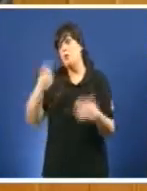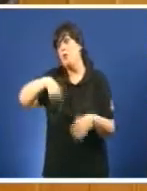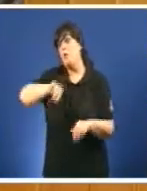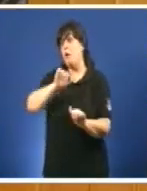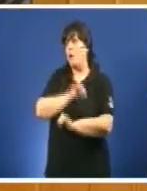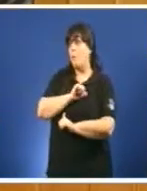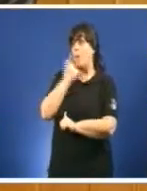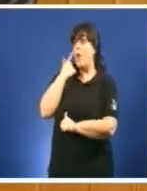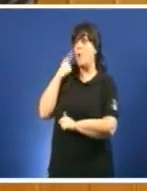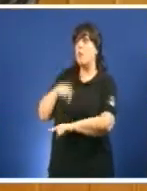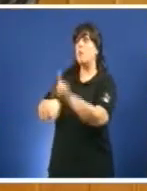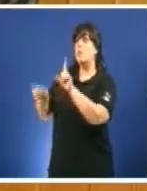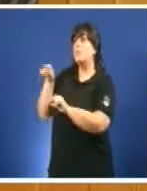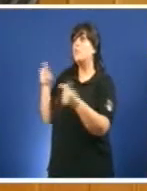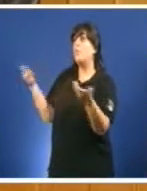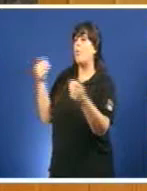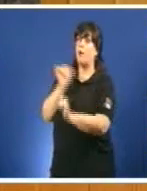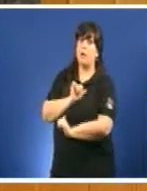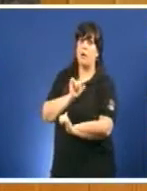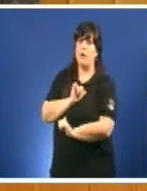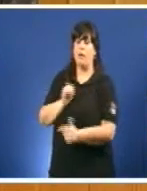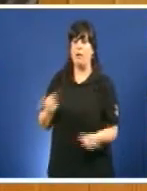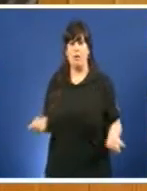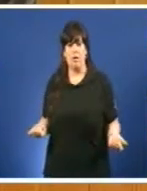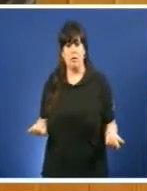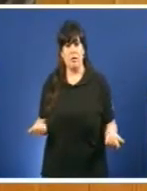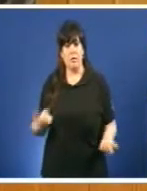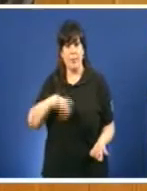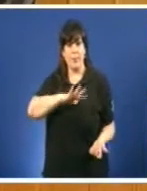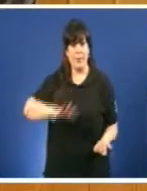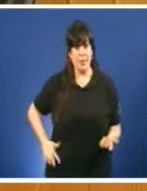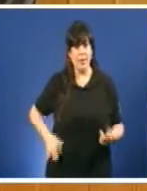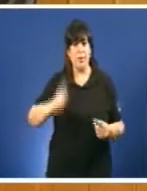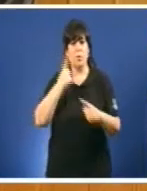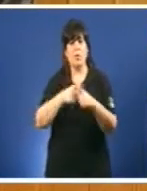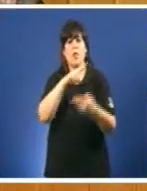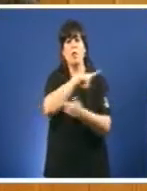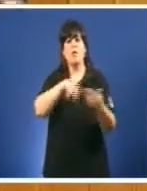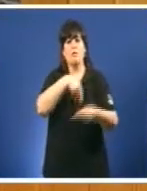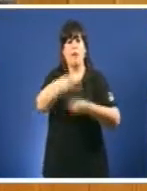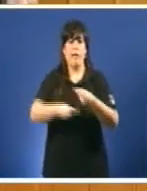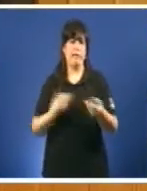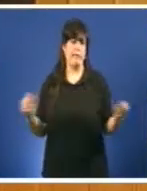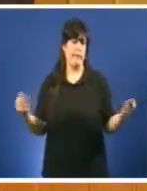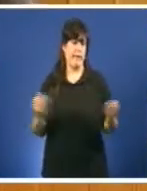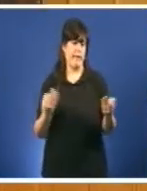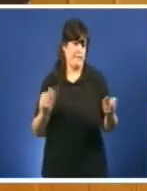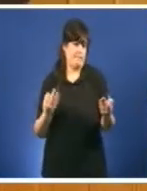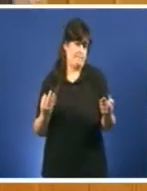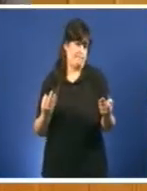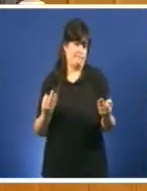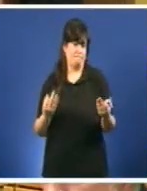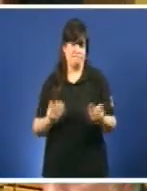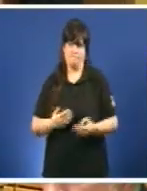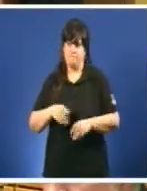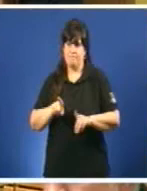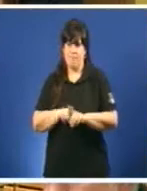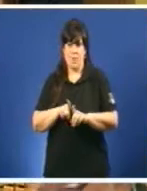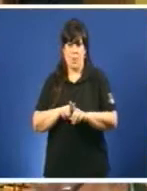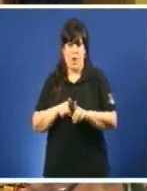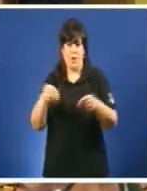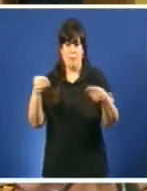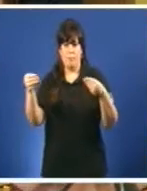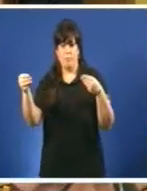comunitarias. E, mentres tanto, a Xunta fica sen apenas marxe de maniobra, insisto, para actuar nun sector que para